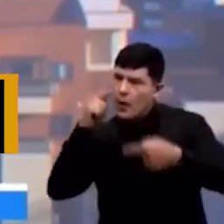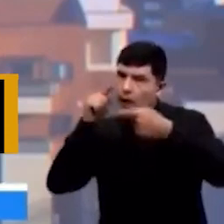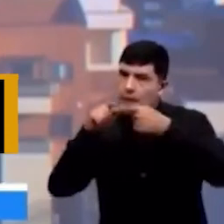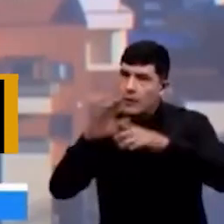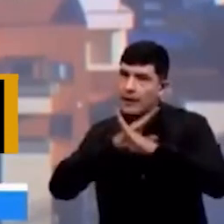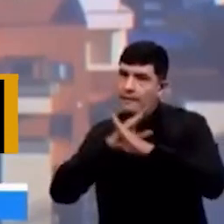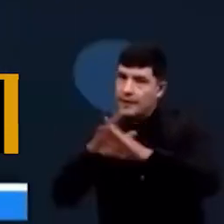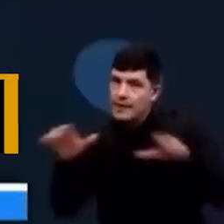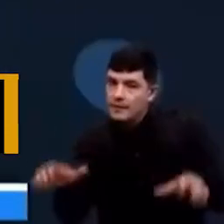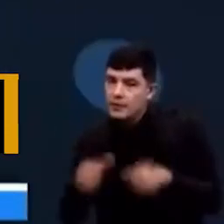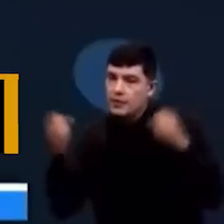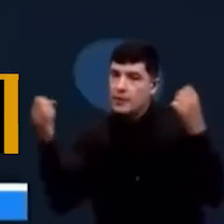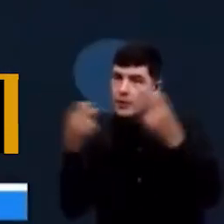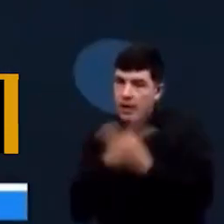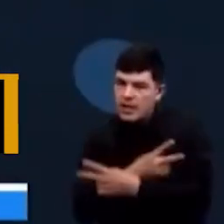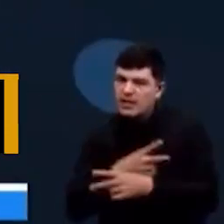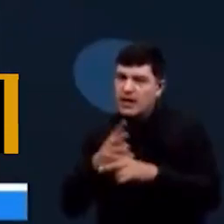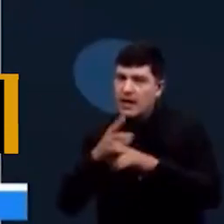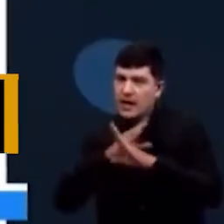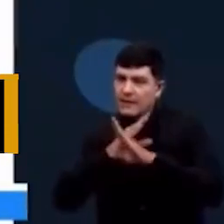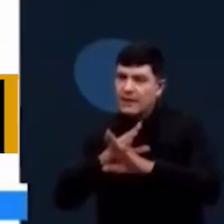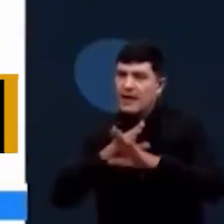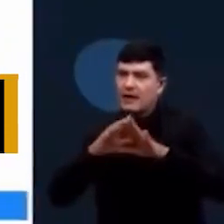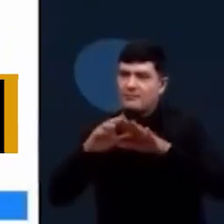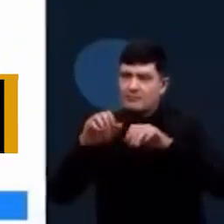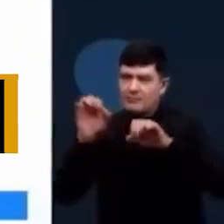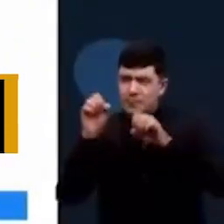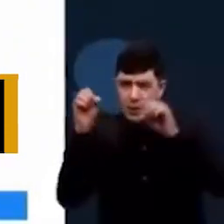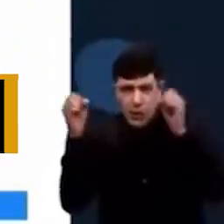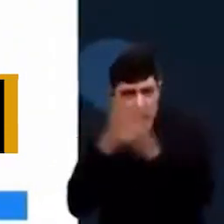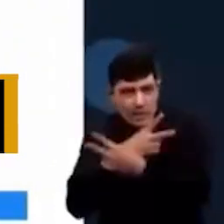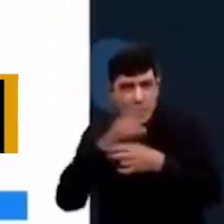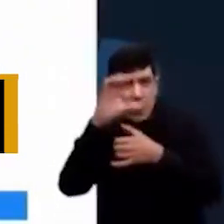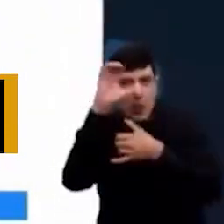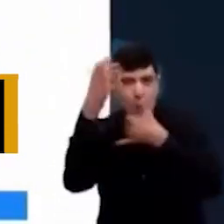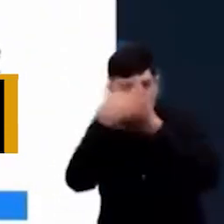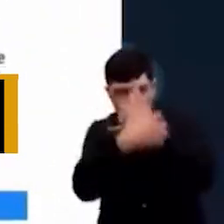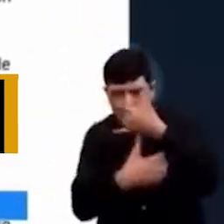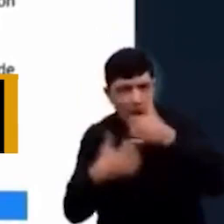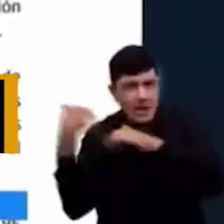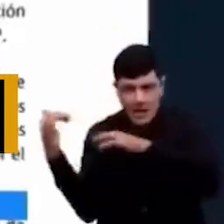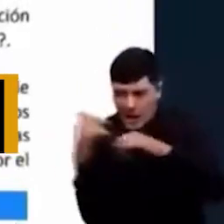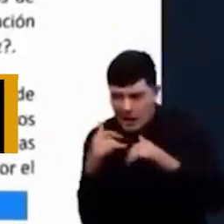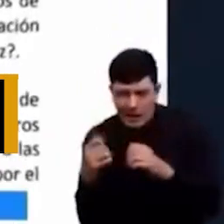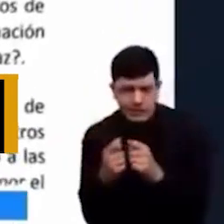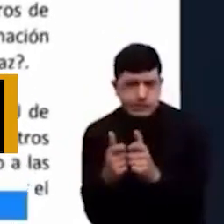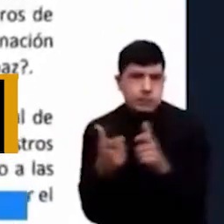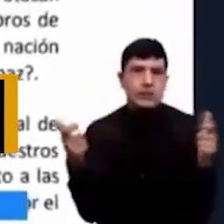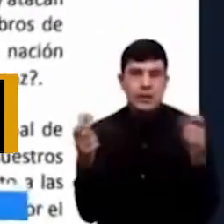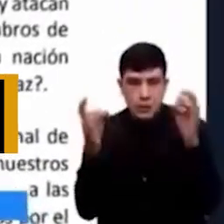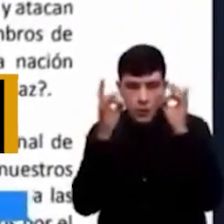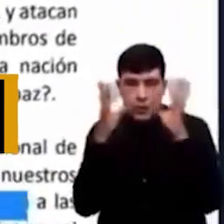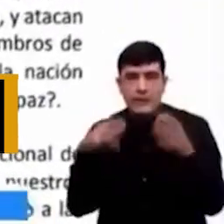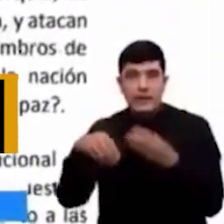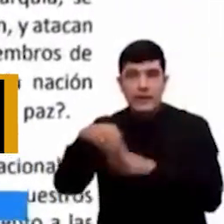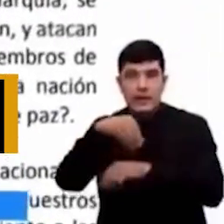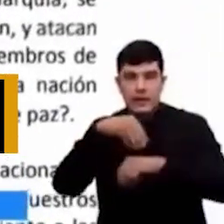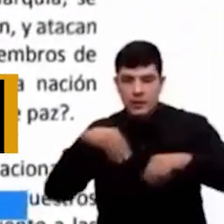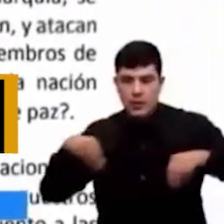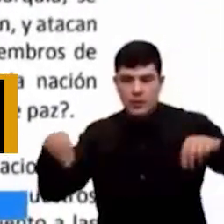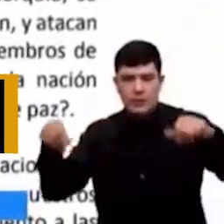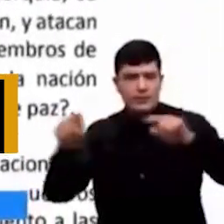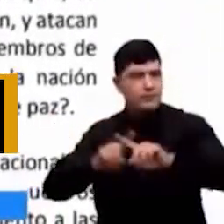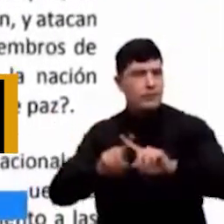esos flagelos de orden público, de inseguridad que se están viviendo y se están acrecentando en nuestros territorios. Pero ese sentir